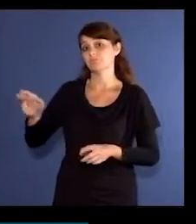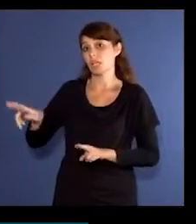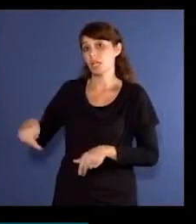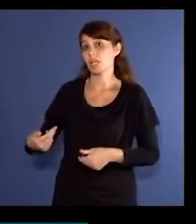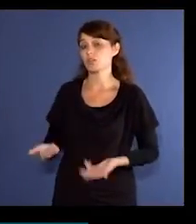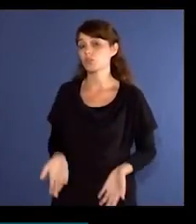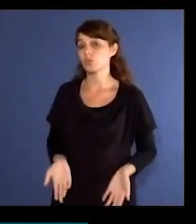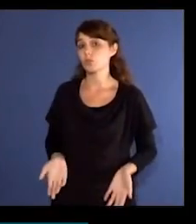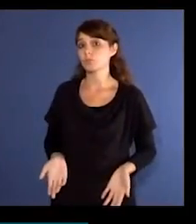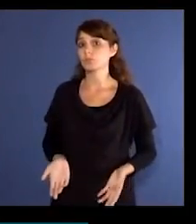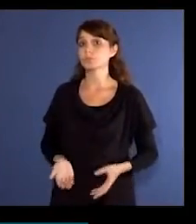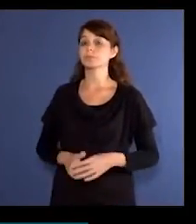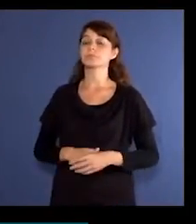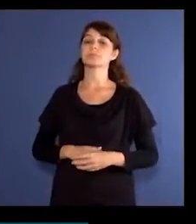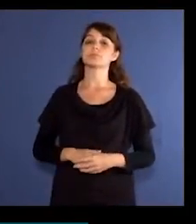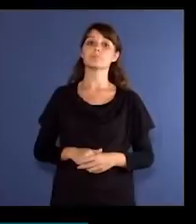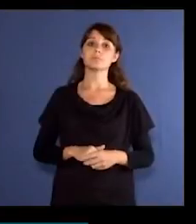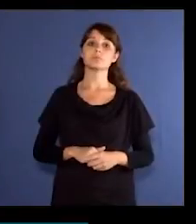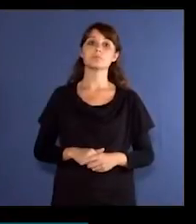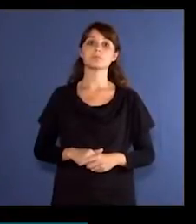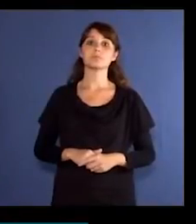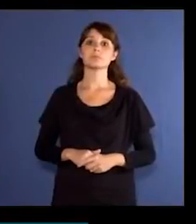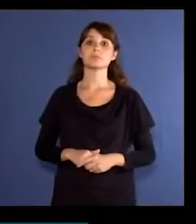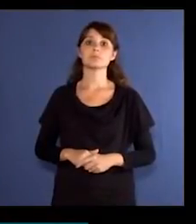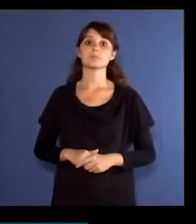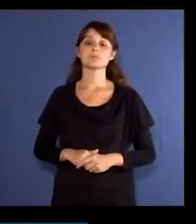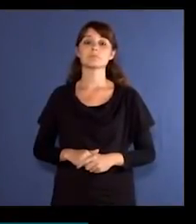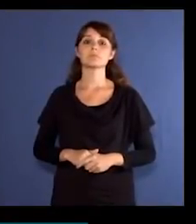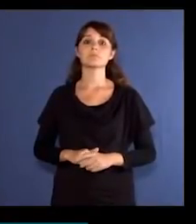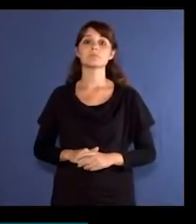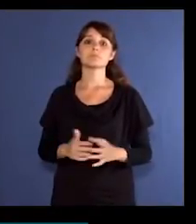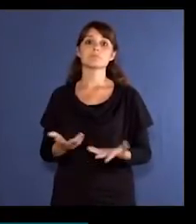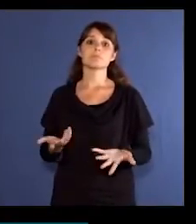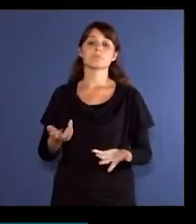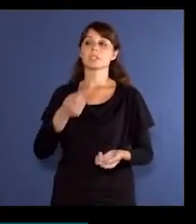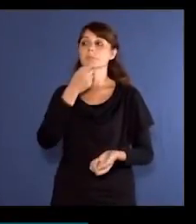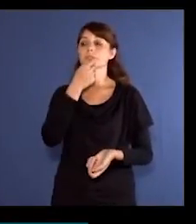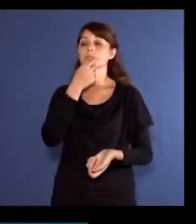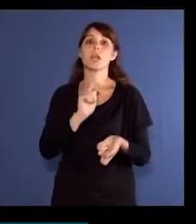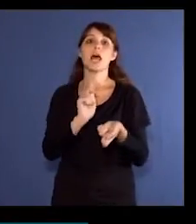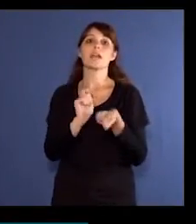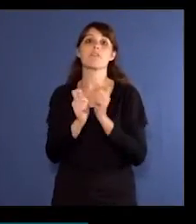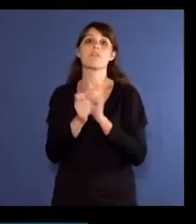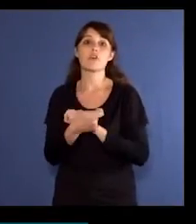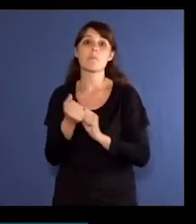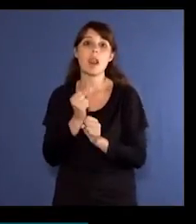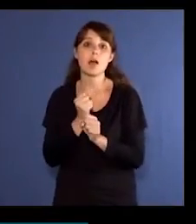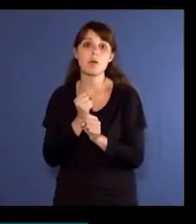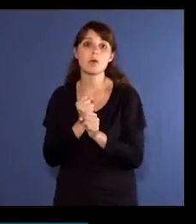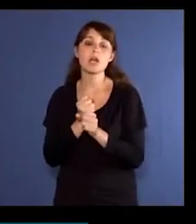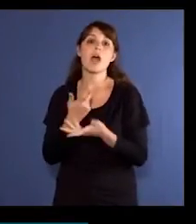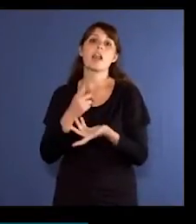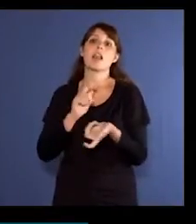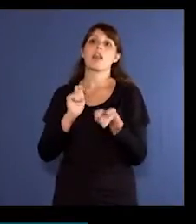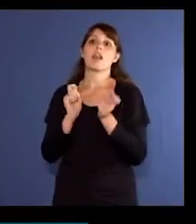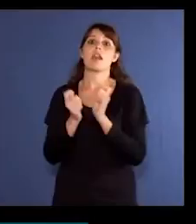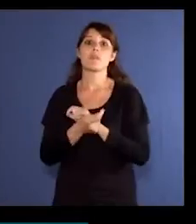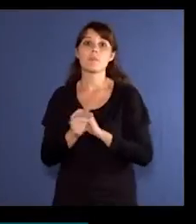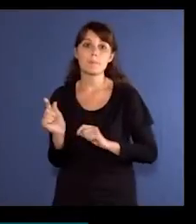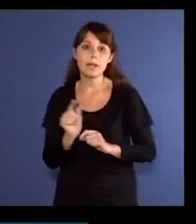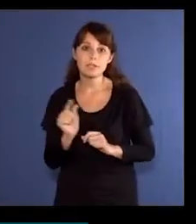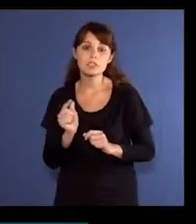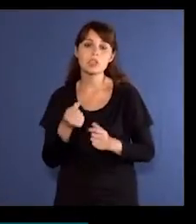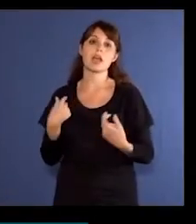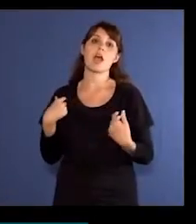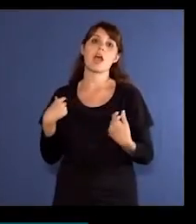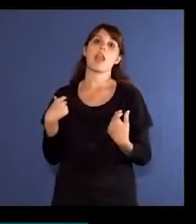pactado con el propio capital internacional y con las patronales locales, la reforma laboral que tiene presentada en el Congreso, la reforma previsional, el